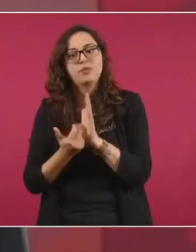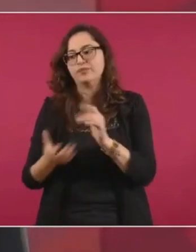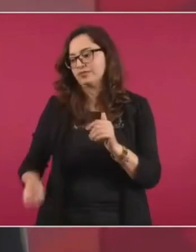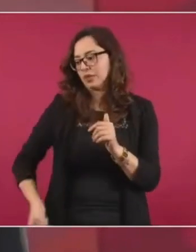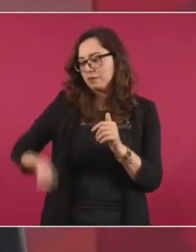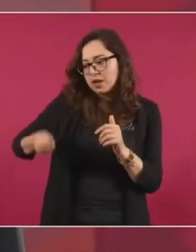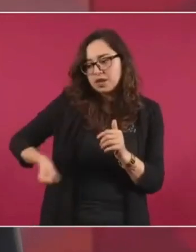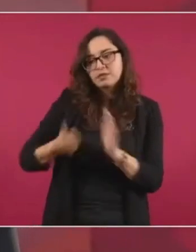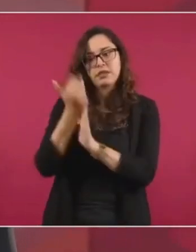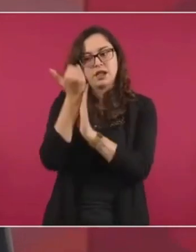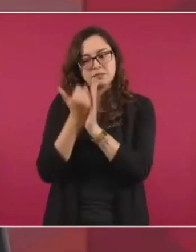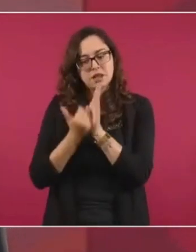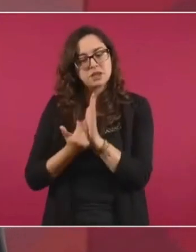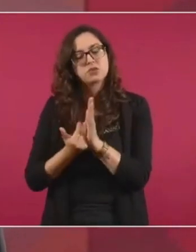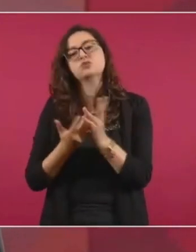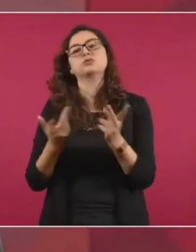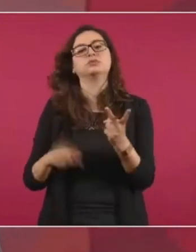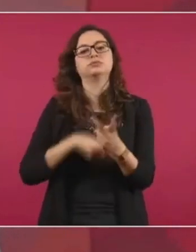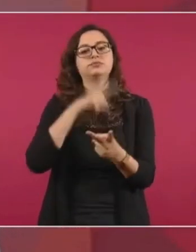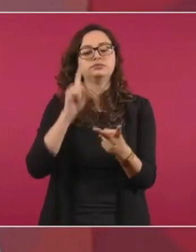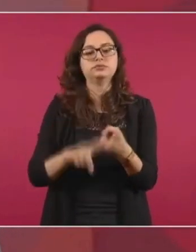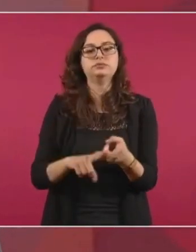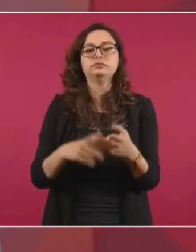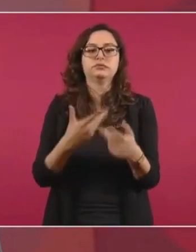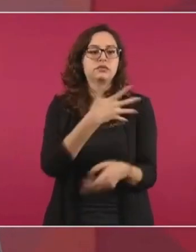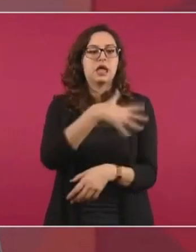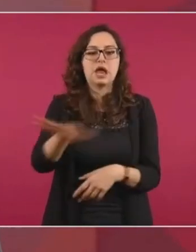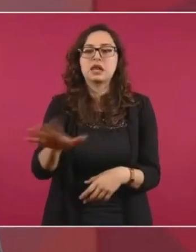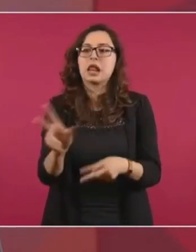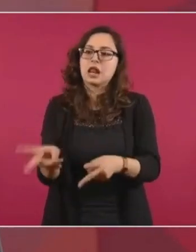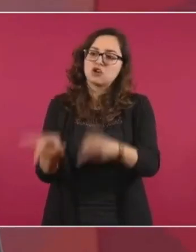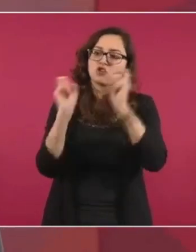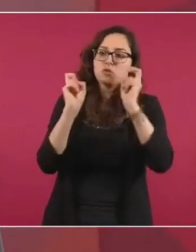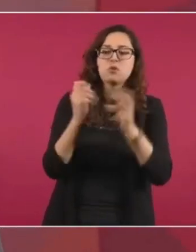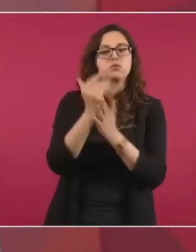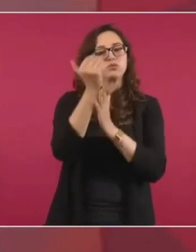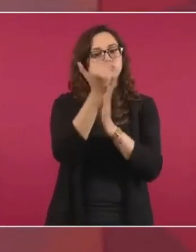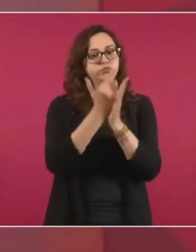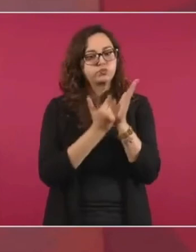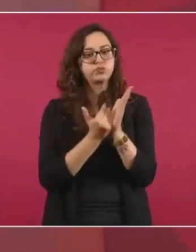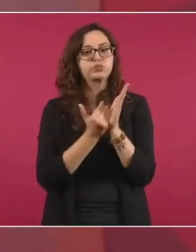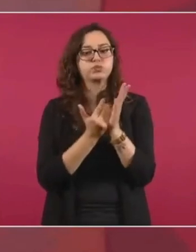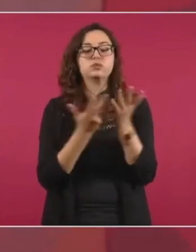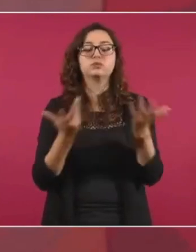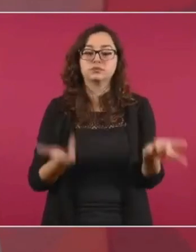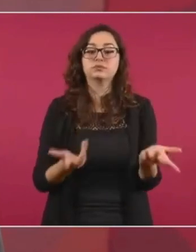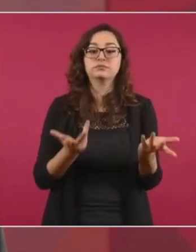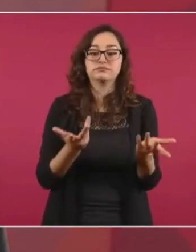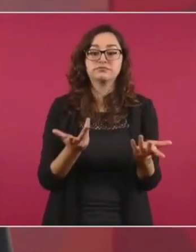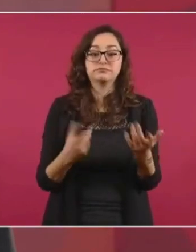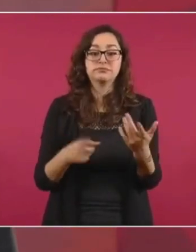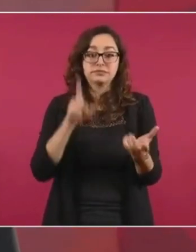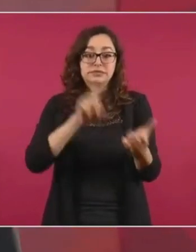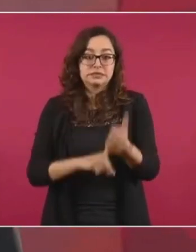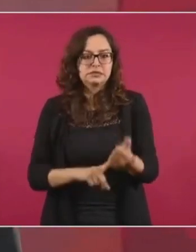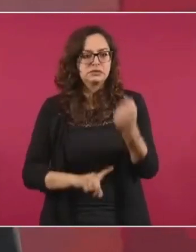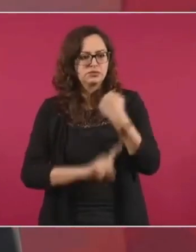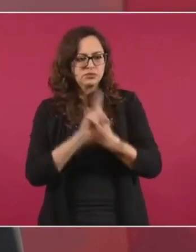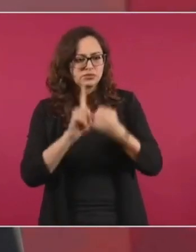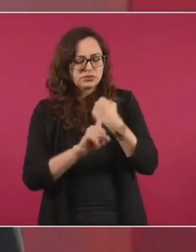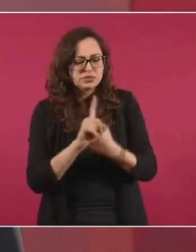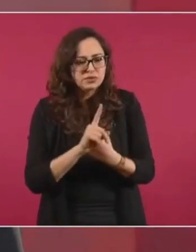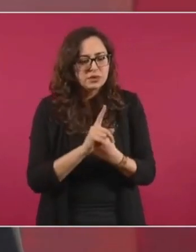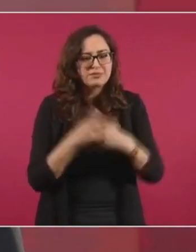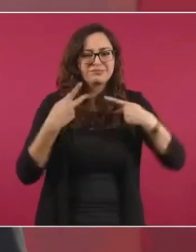robo en el aeropuerto de la Ciudad de México y también resolviendo problemas como la